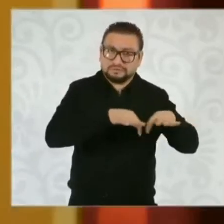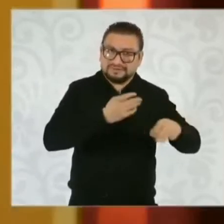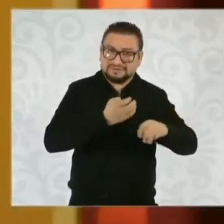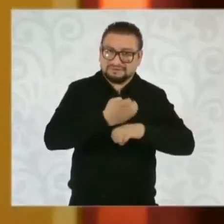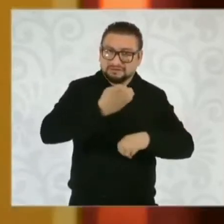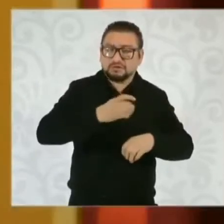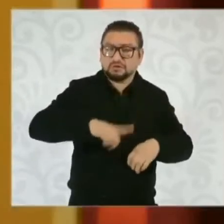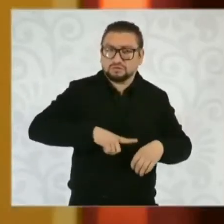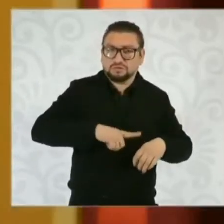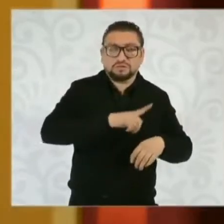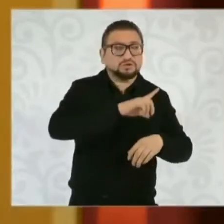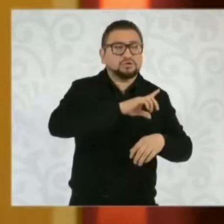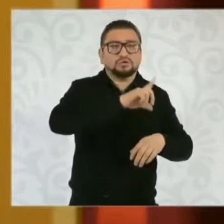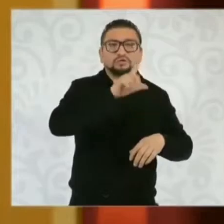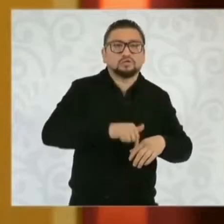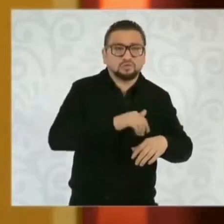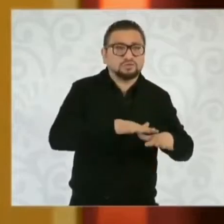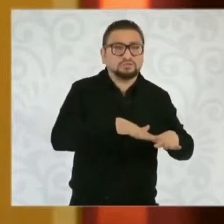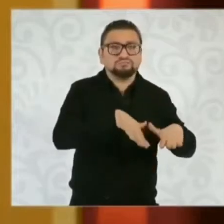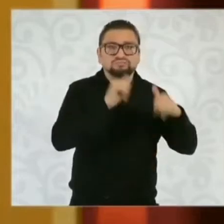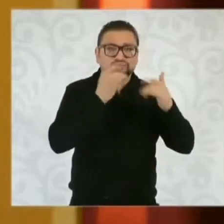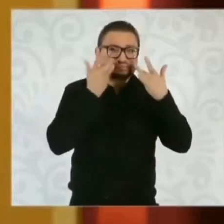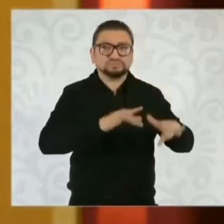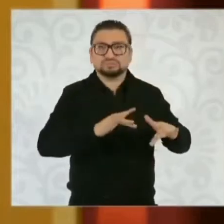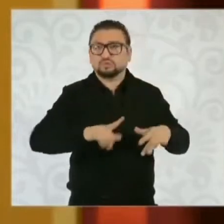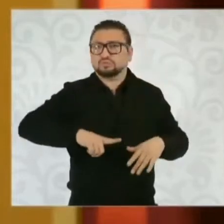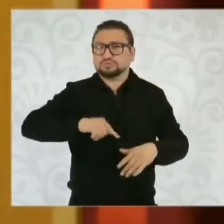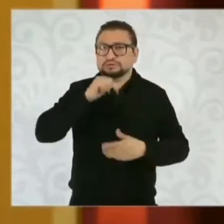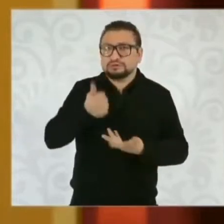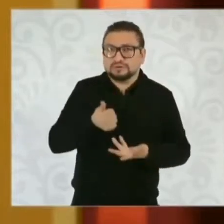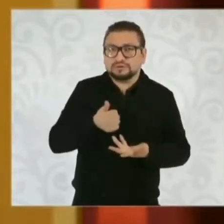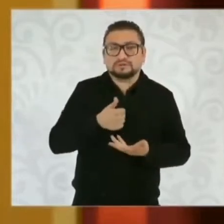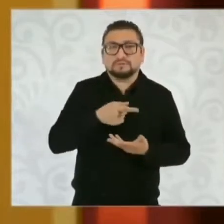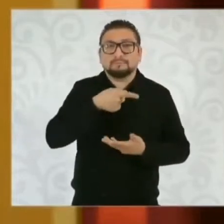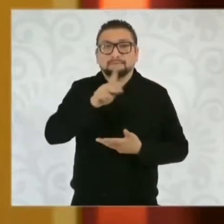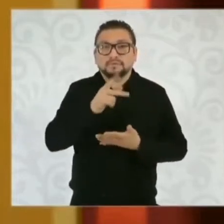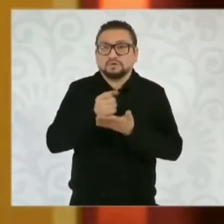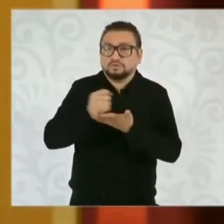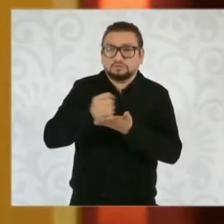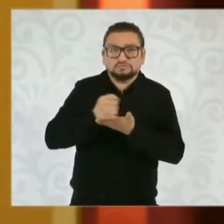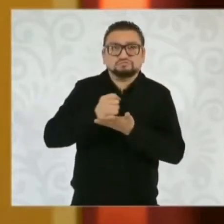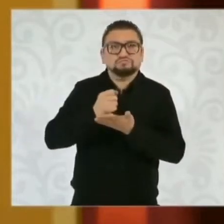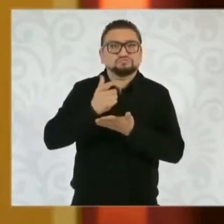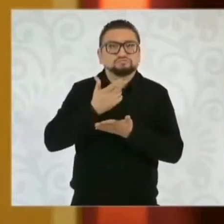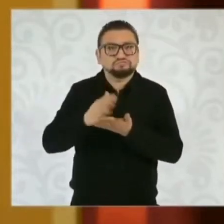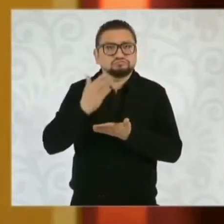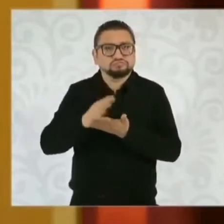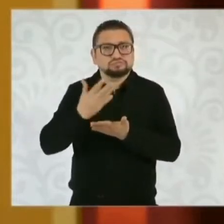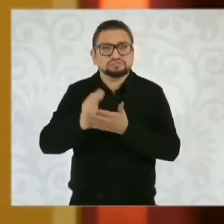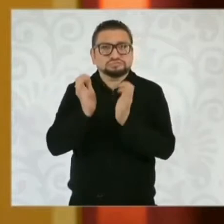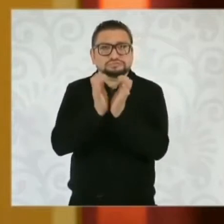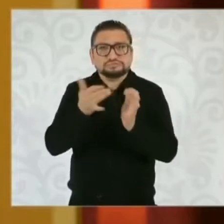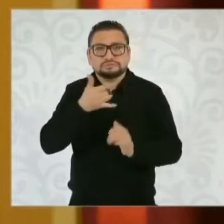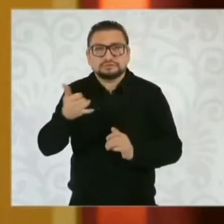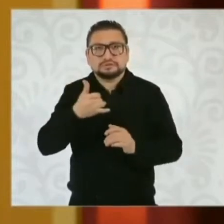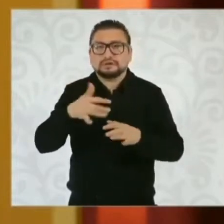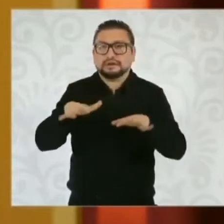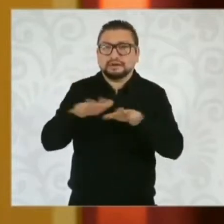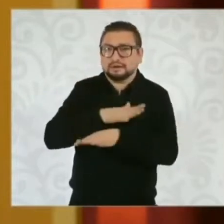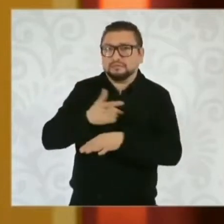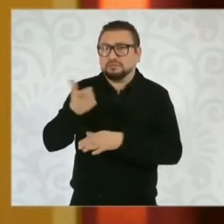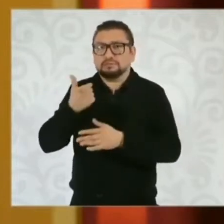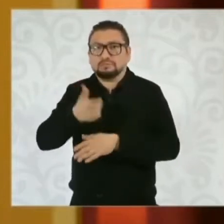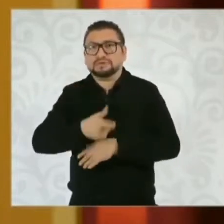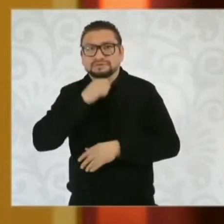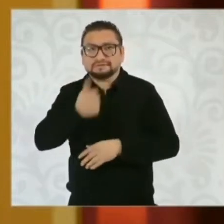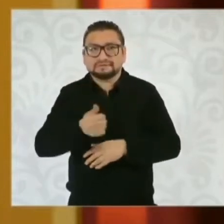Estado, luego dejó de trabajar ya en una dependencia de gobierno, pero se quedó con un crédito del Fobiste, cambiaron sus ingresos, deja